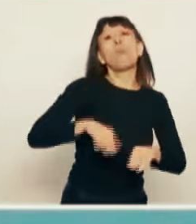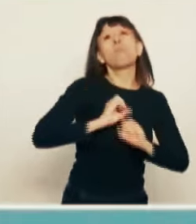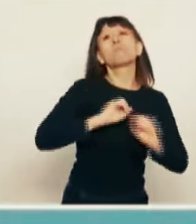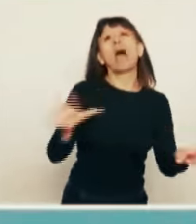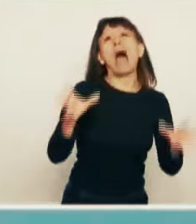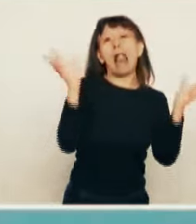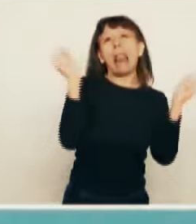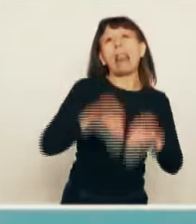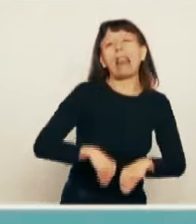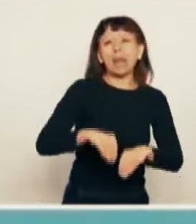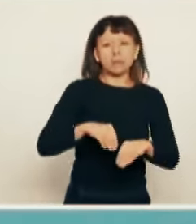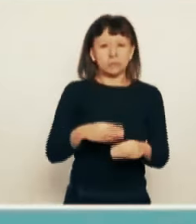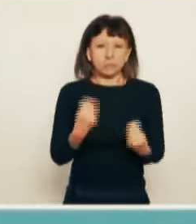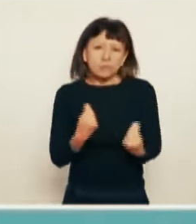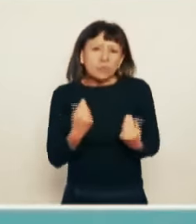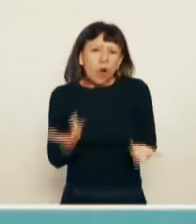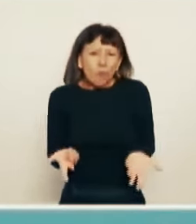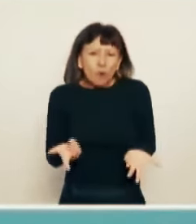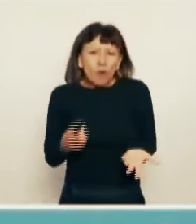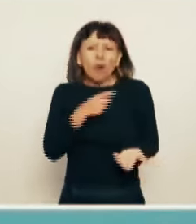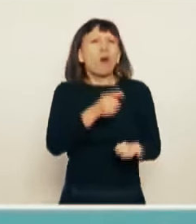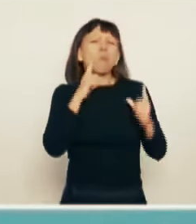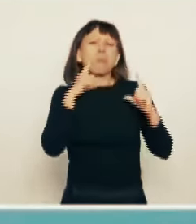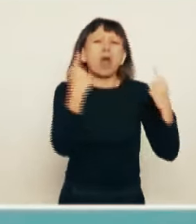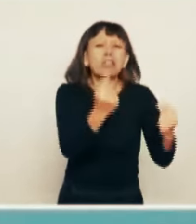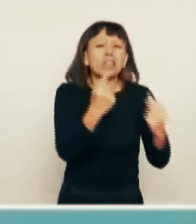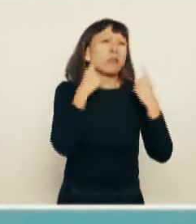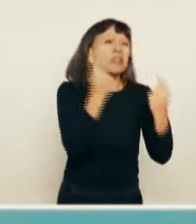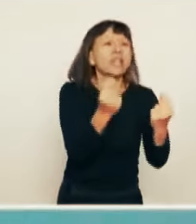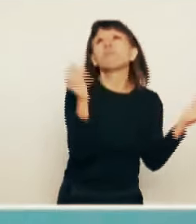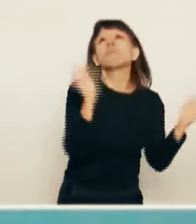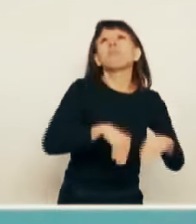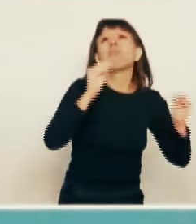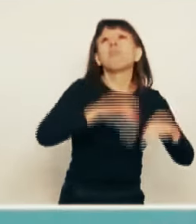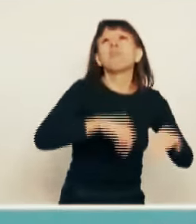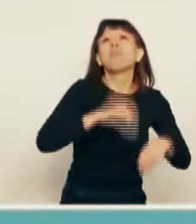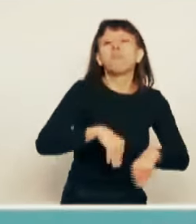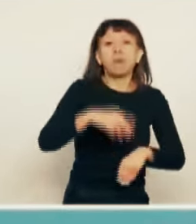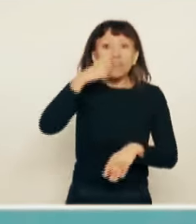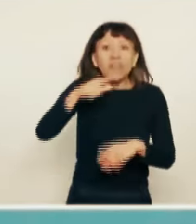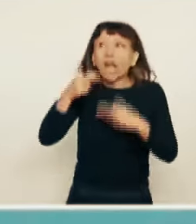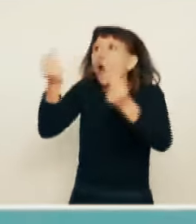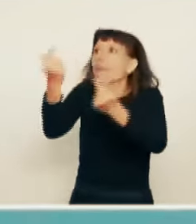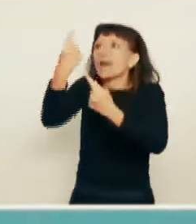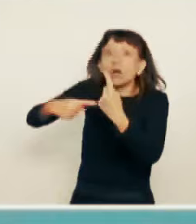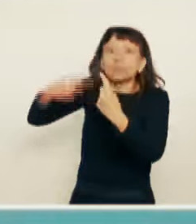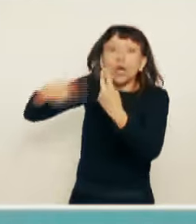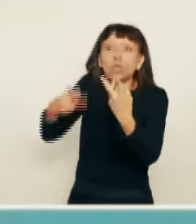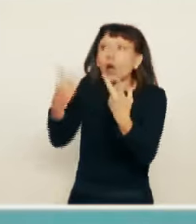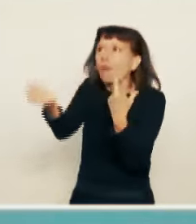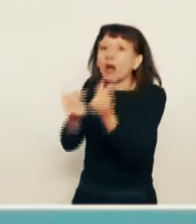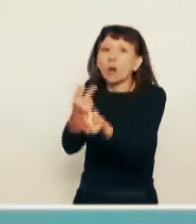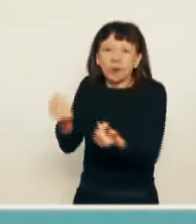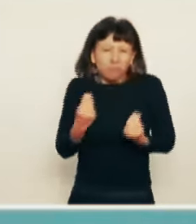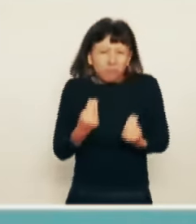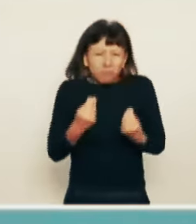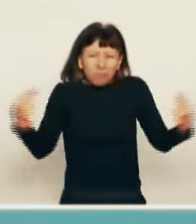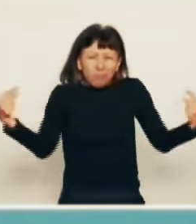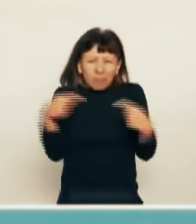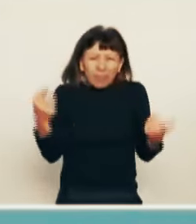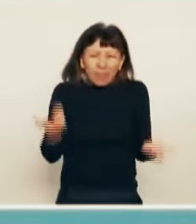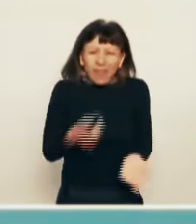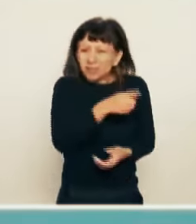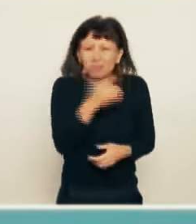vivís protestando contra la regulación porque te vas a fundir y no te fundís nunca? ¿Cómo? ¿Cómo? Es